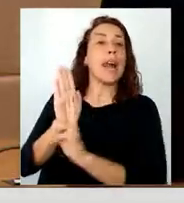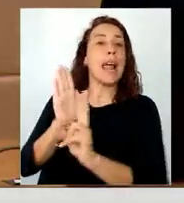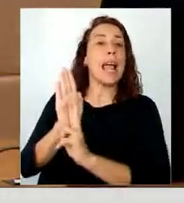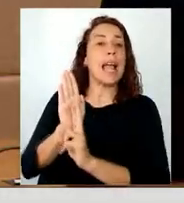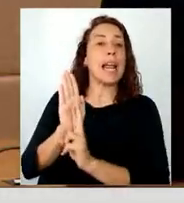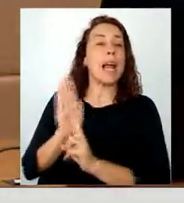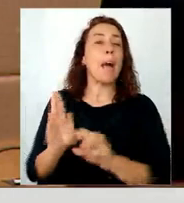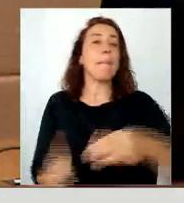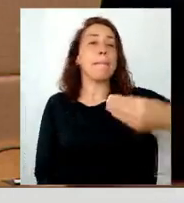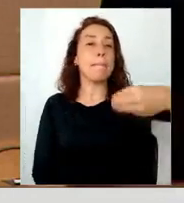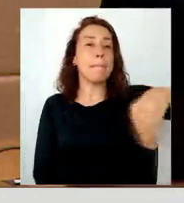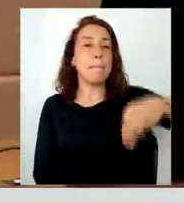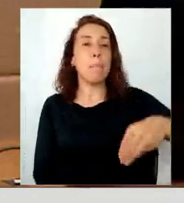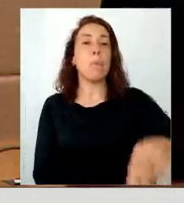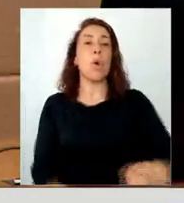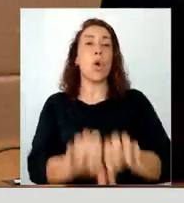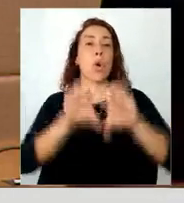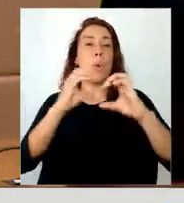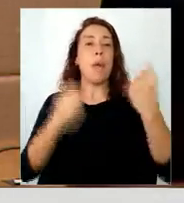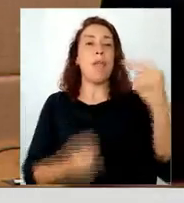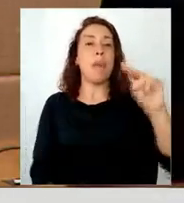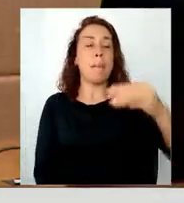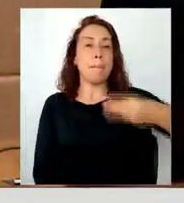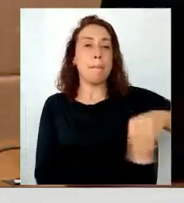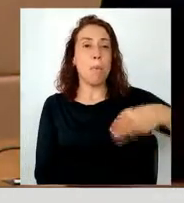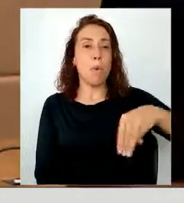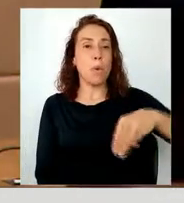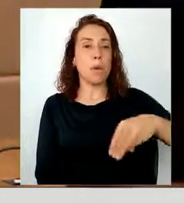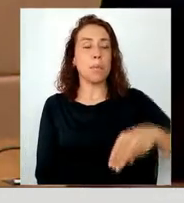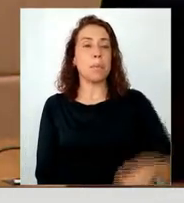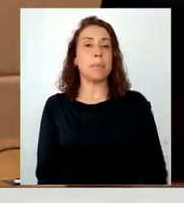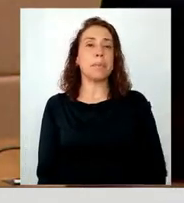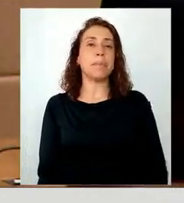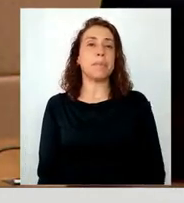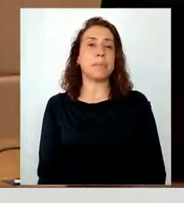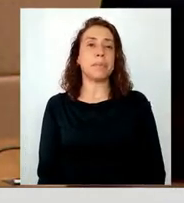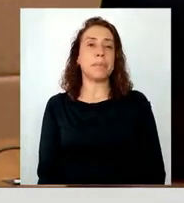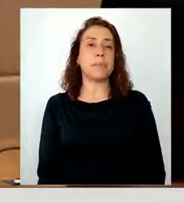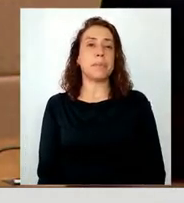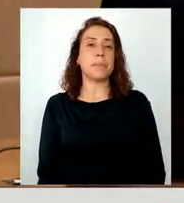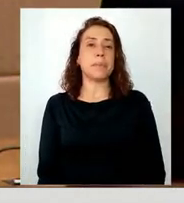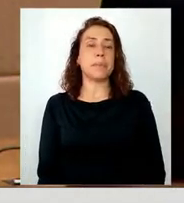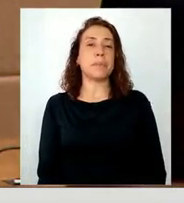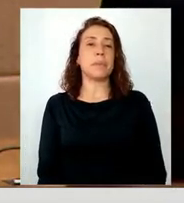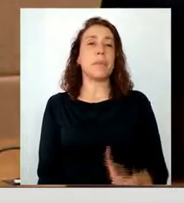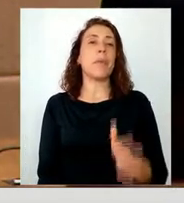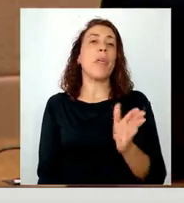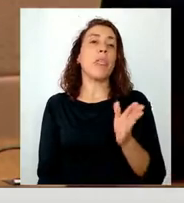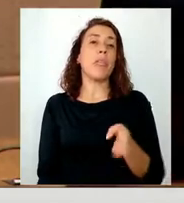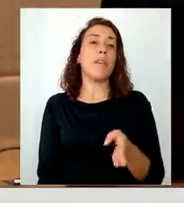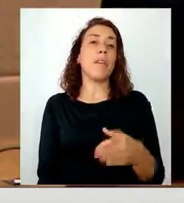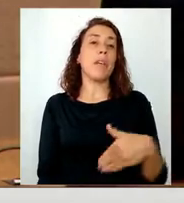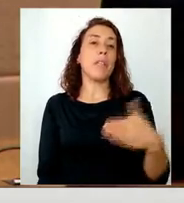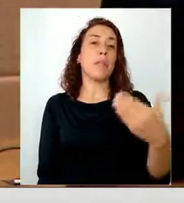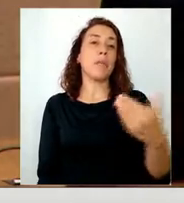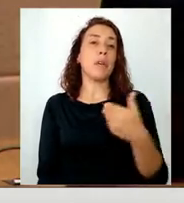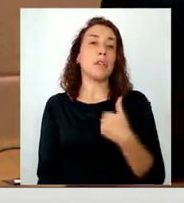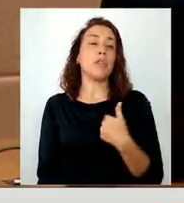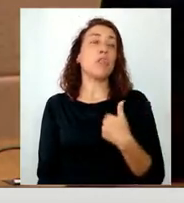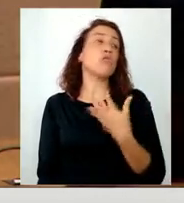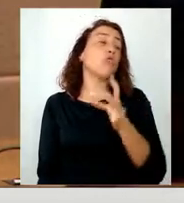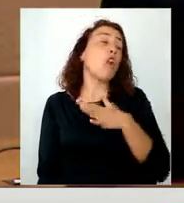de las corporaciones municipales y quizás haya que en algún momento yo tiro la idea nomás incluso